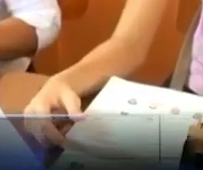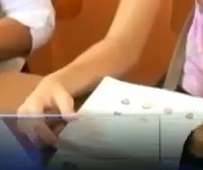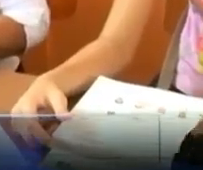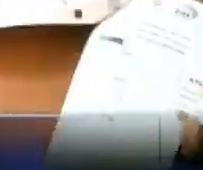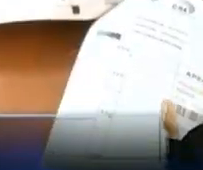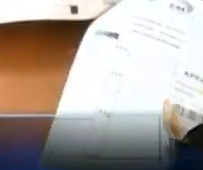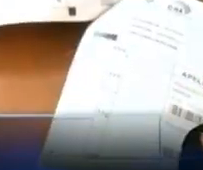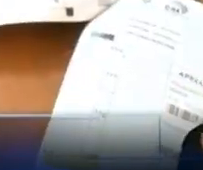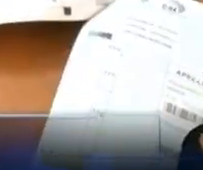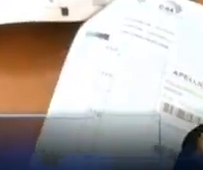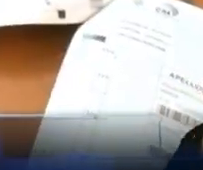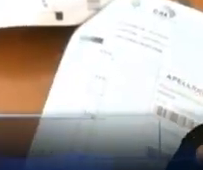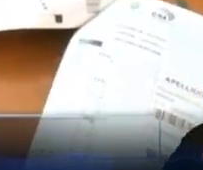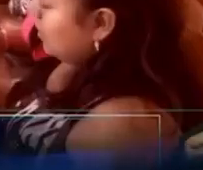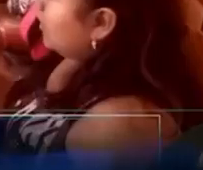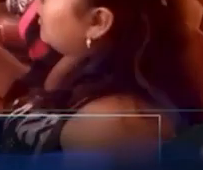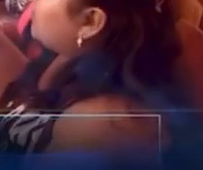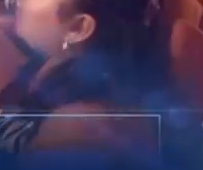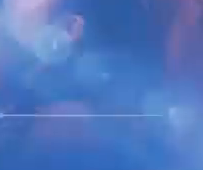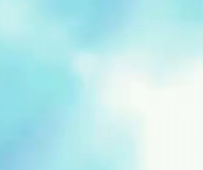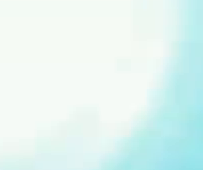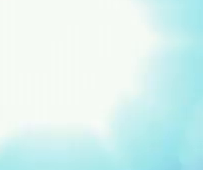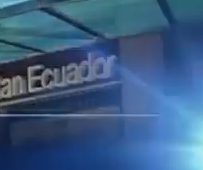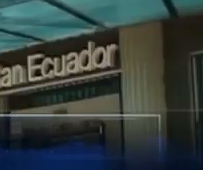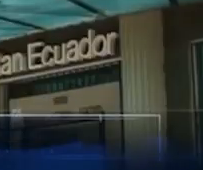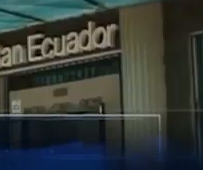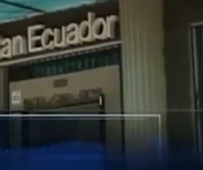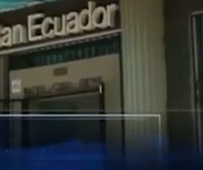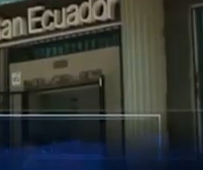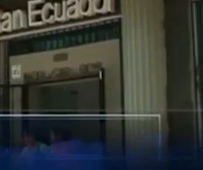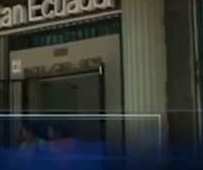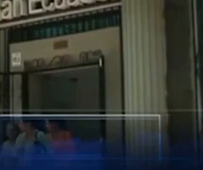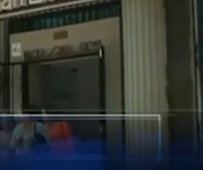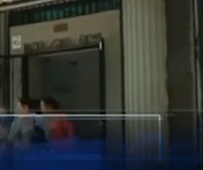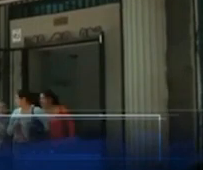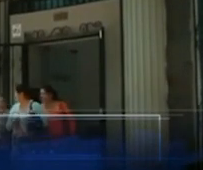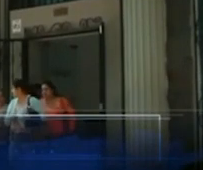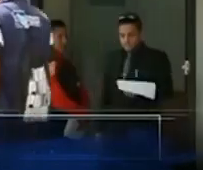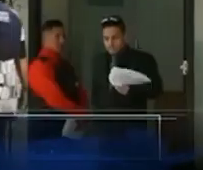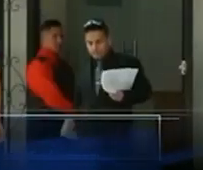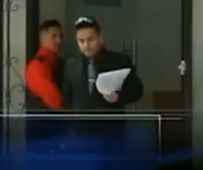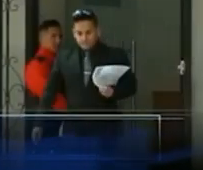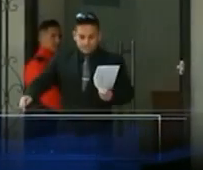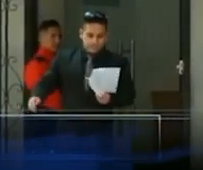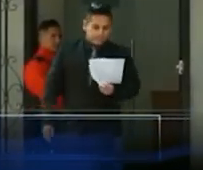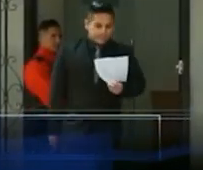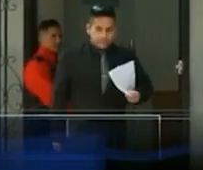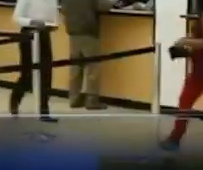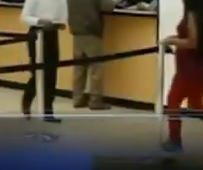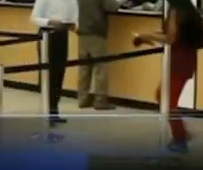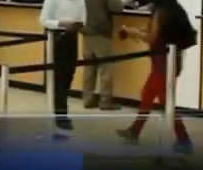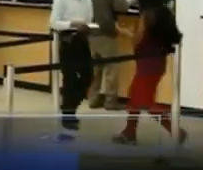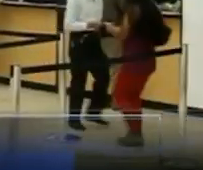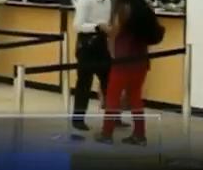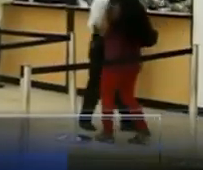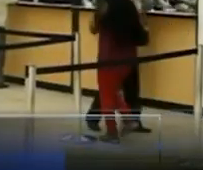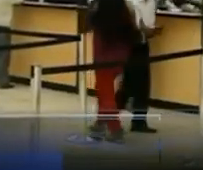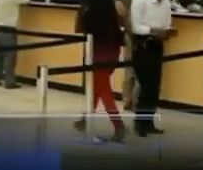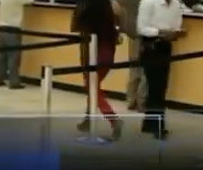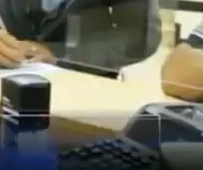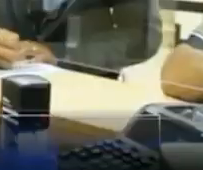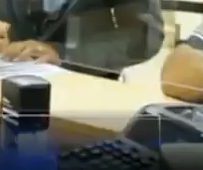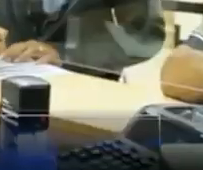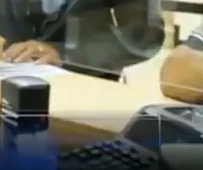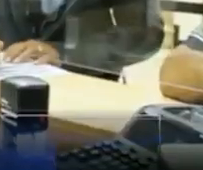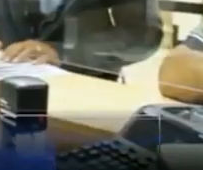fecha límite para la entrega de los kits para sufragar. Banecuador ha realizado operaciones por más de 460 millones de